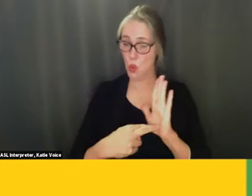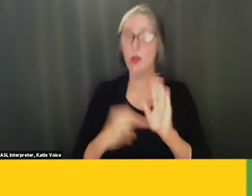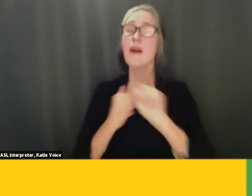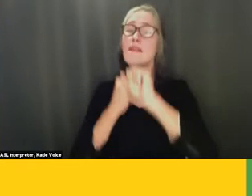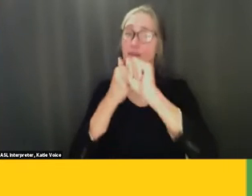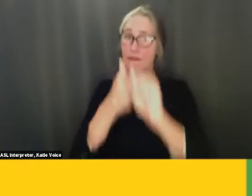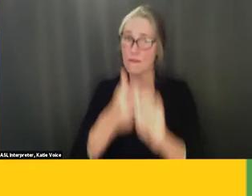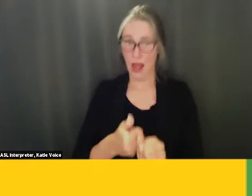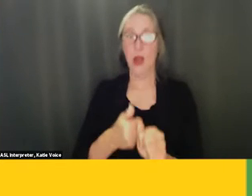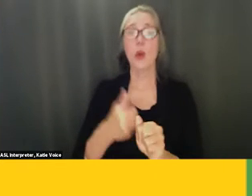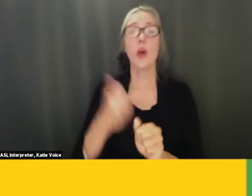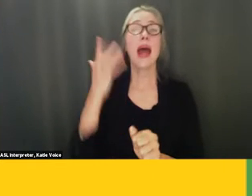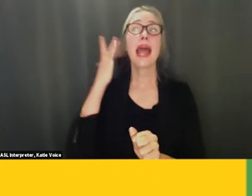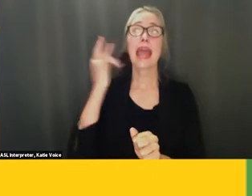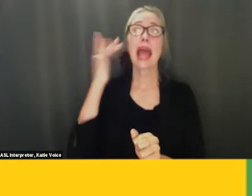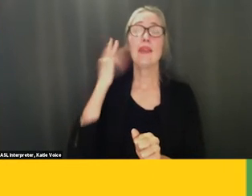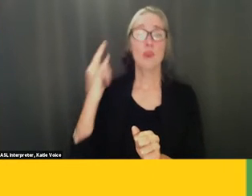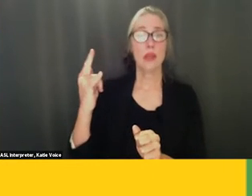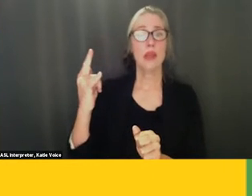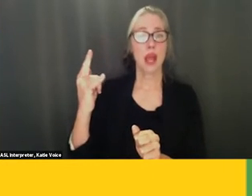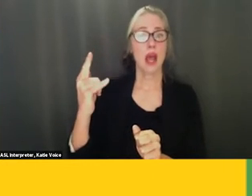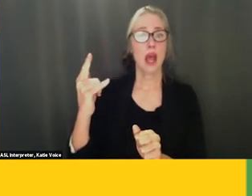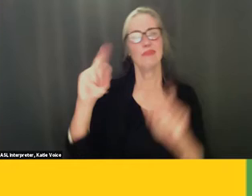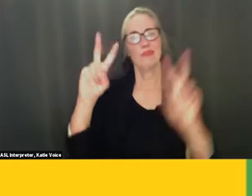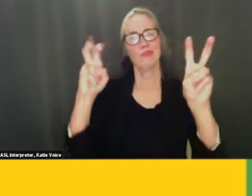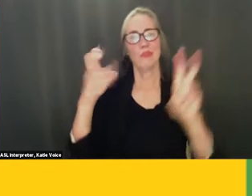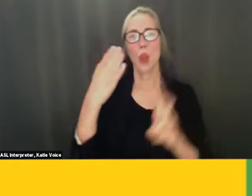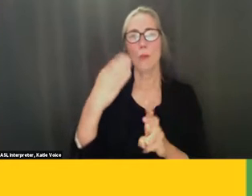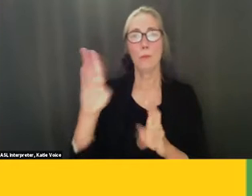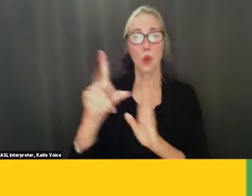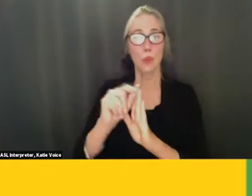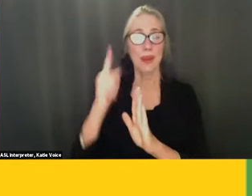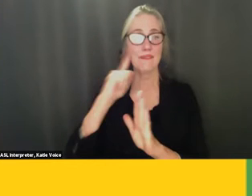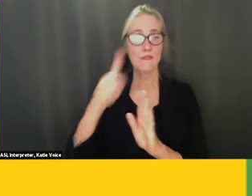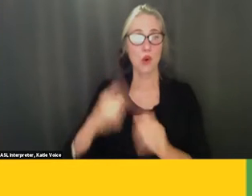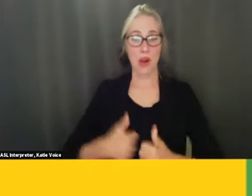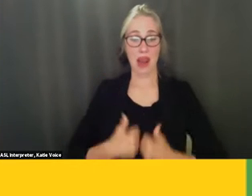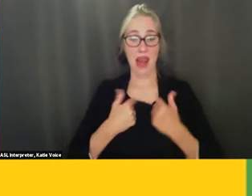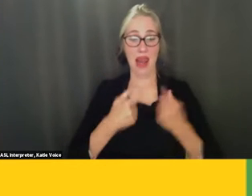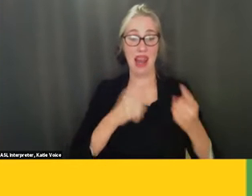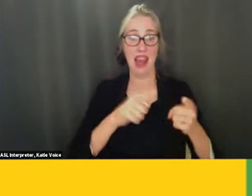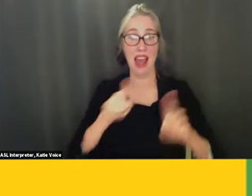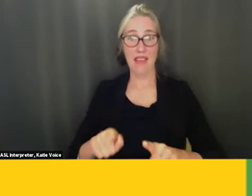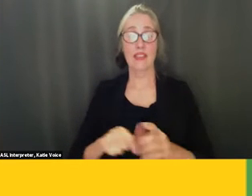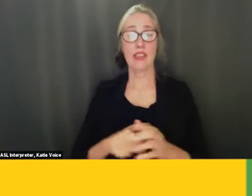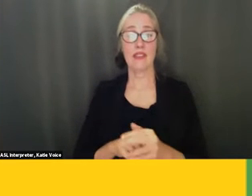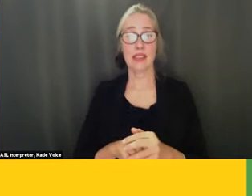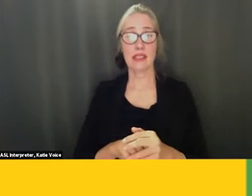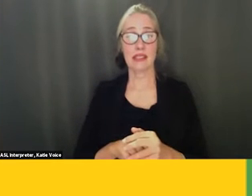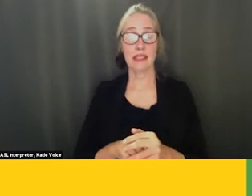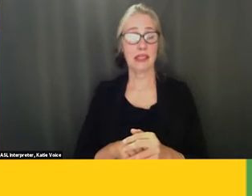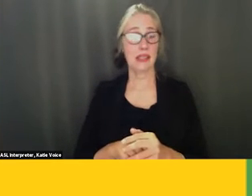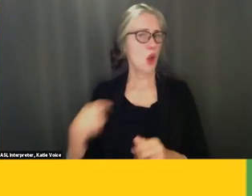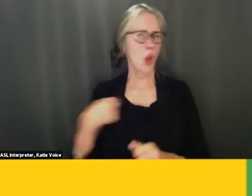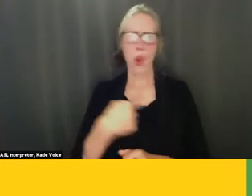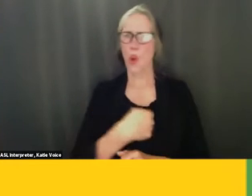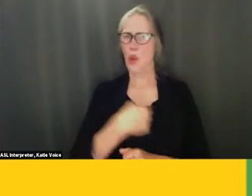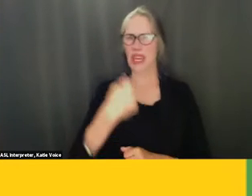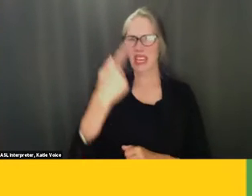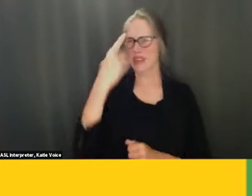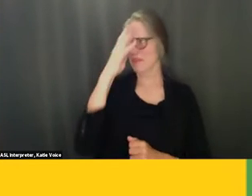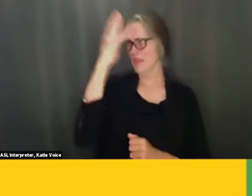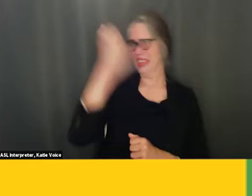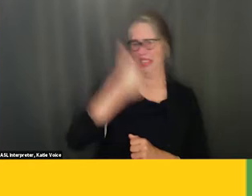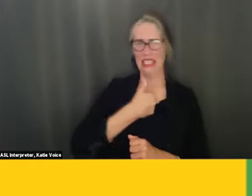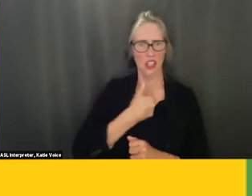California para los eventos en vivo. Esto es lo que estamos siguiendo. Estas no son directrices y reglas que nosotros estamos estableciendo o que el Consejo está